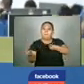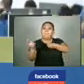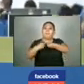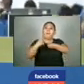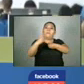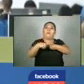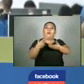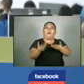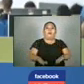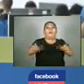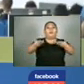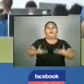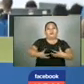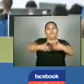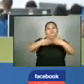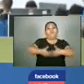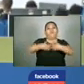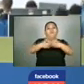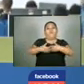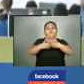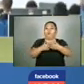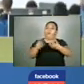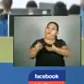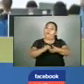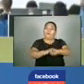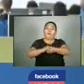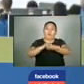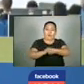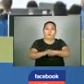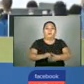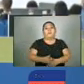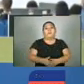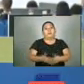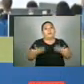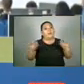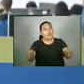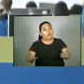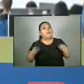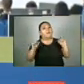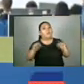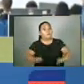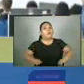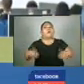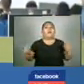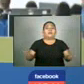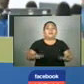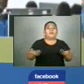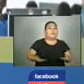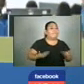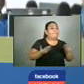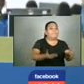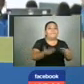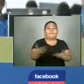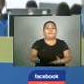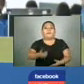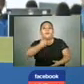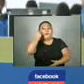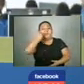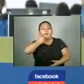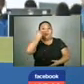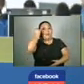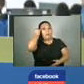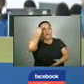que nos están apoyando y acompañando en esta gran iniciativa, se están sumando. Y eso nos permite poder ayudar a los jóvenes en sus